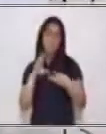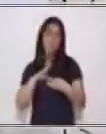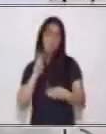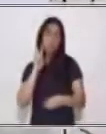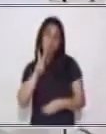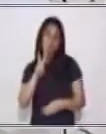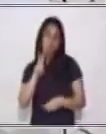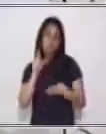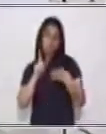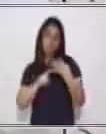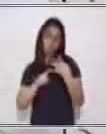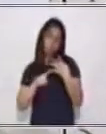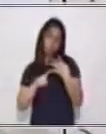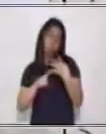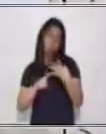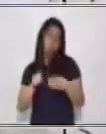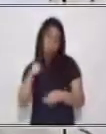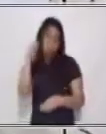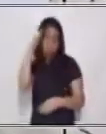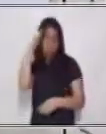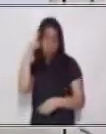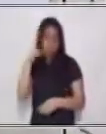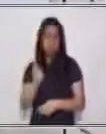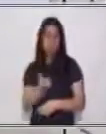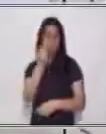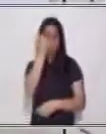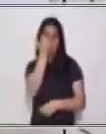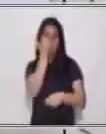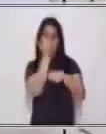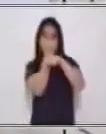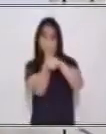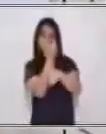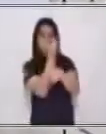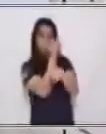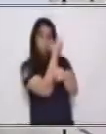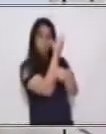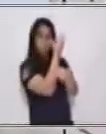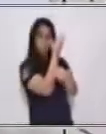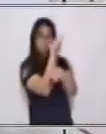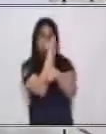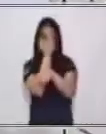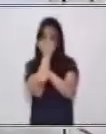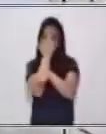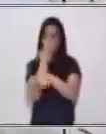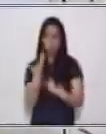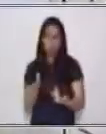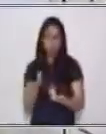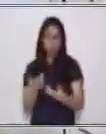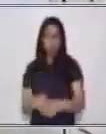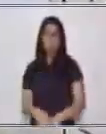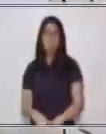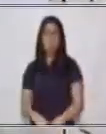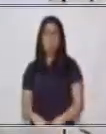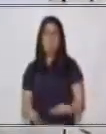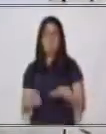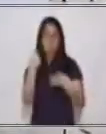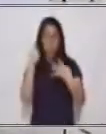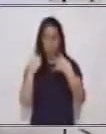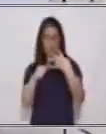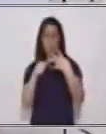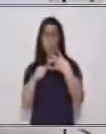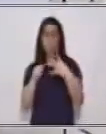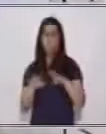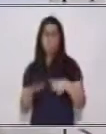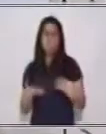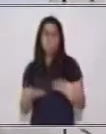parábolas, pero que al estar las dos juntas y al contrario se llama hipérbola. Y la última entonces, la